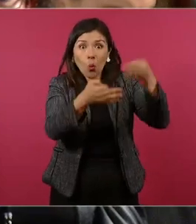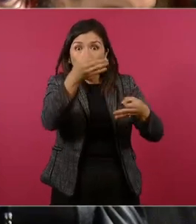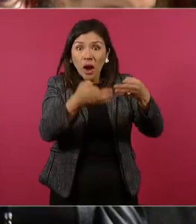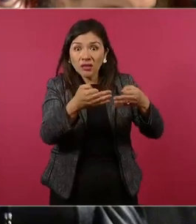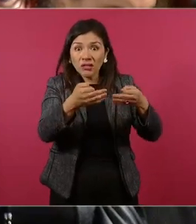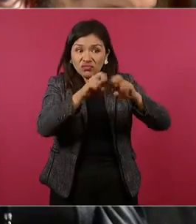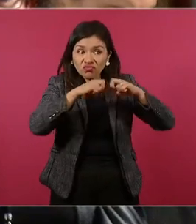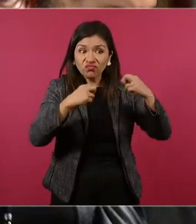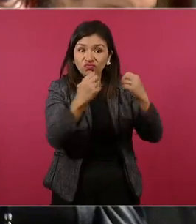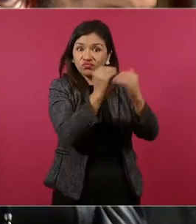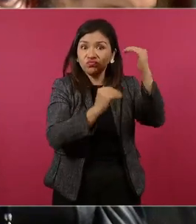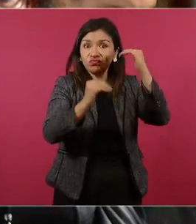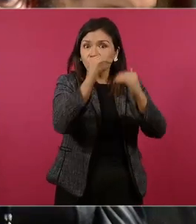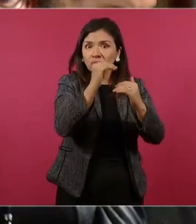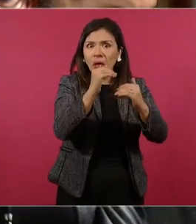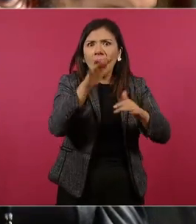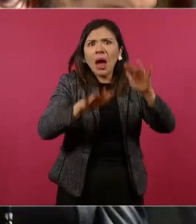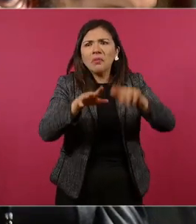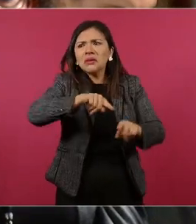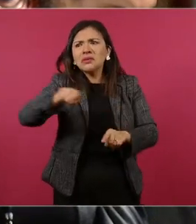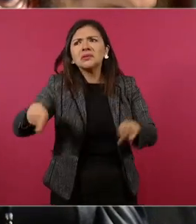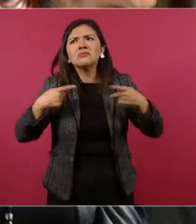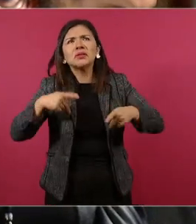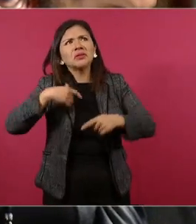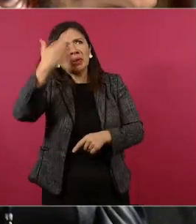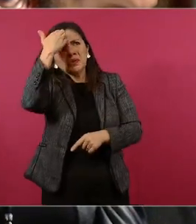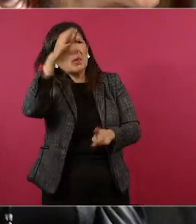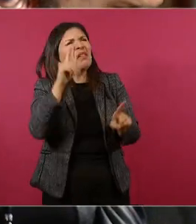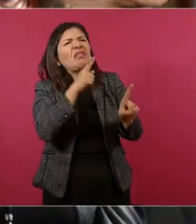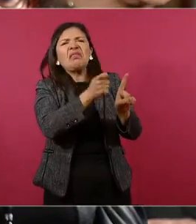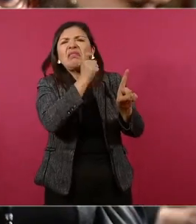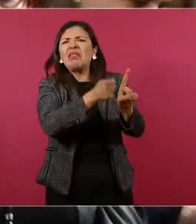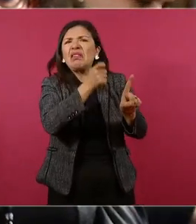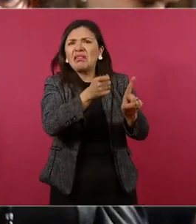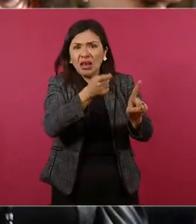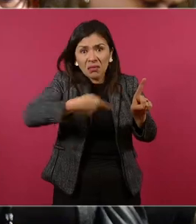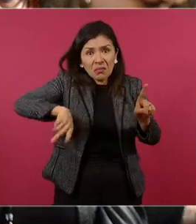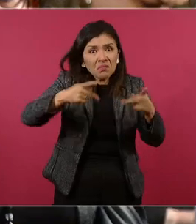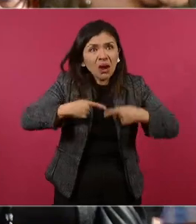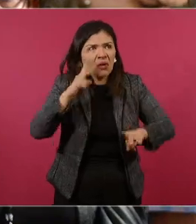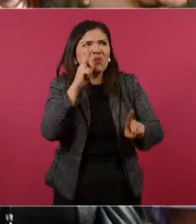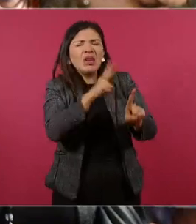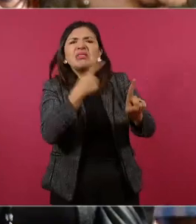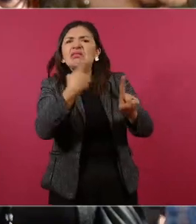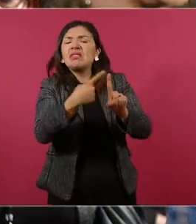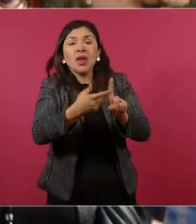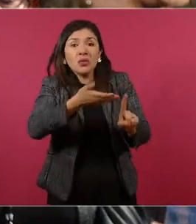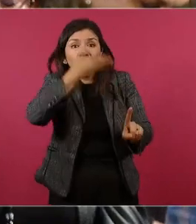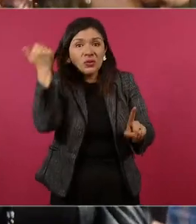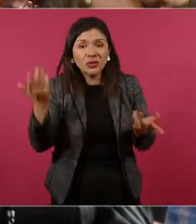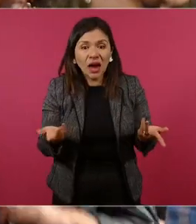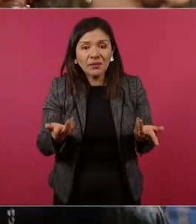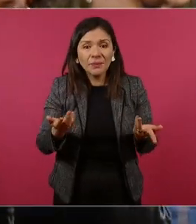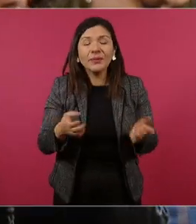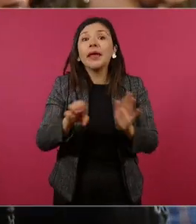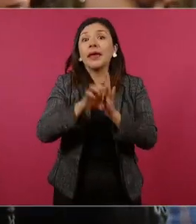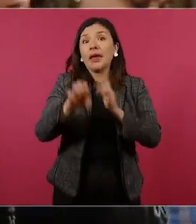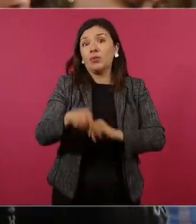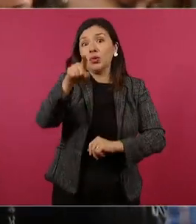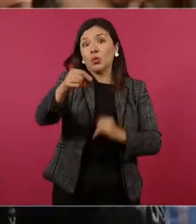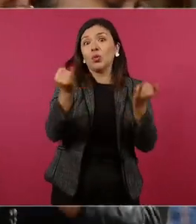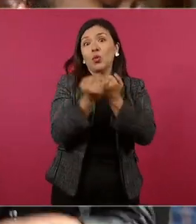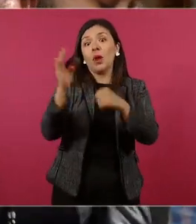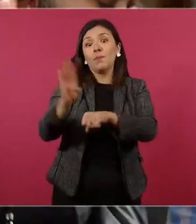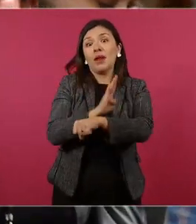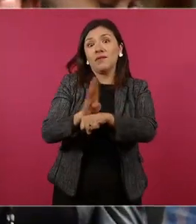magistrados uno ni los conoce el pueblo No los conoce y a ver le le beneficiaron por ejemplo a usted a